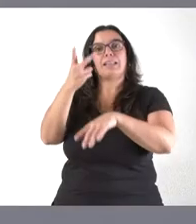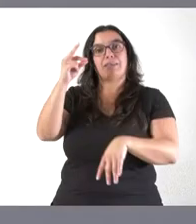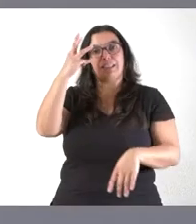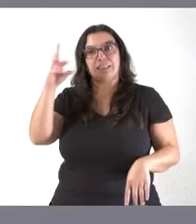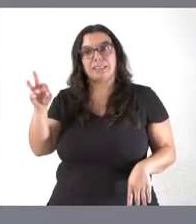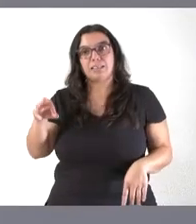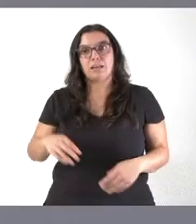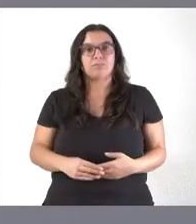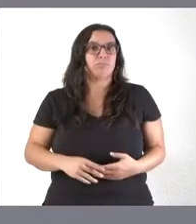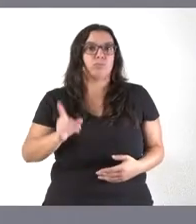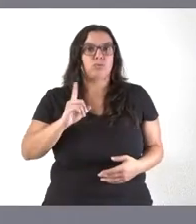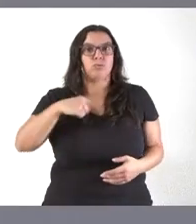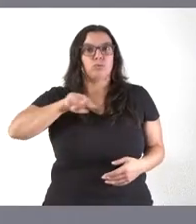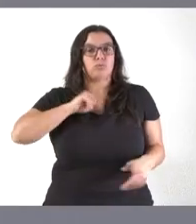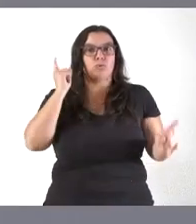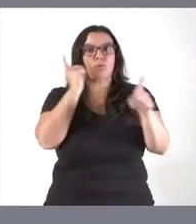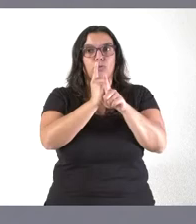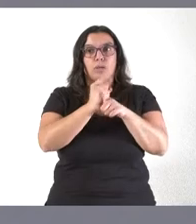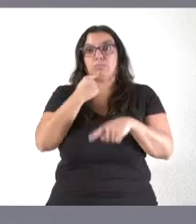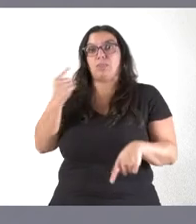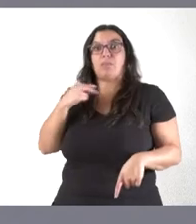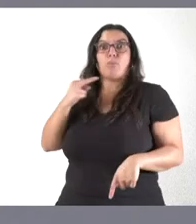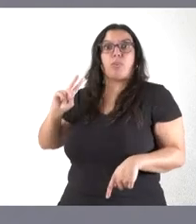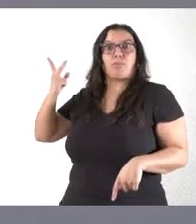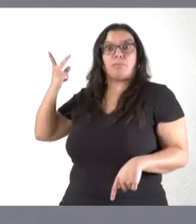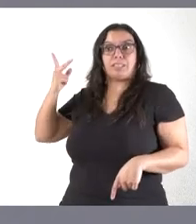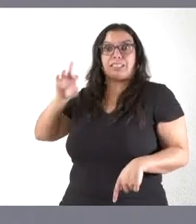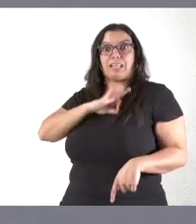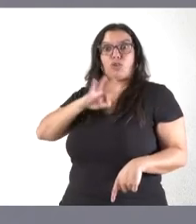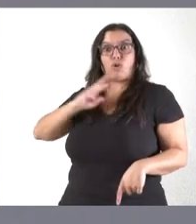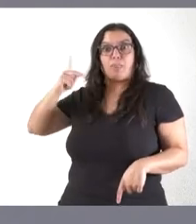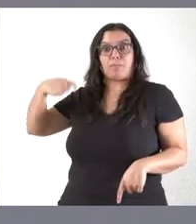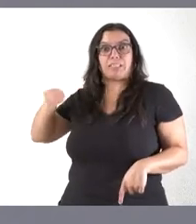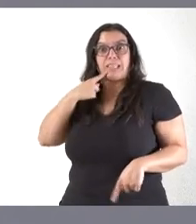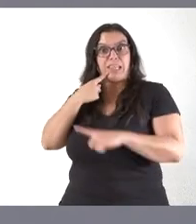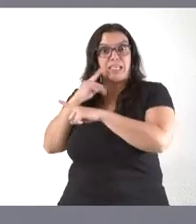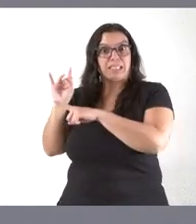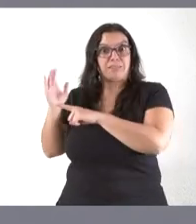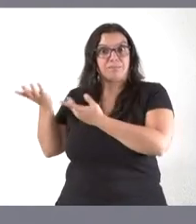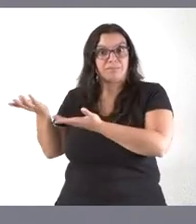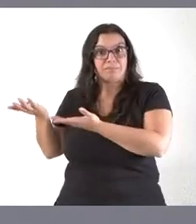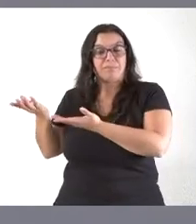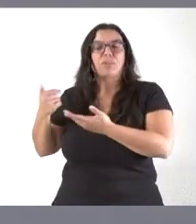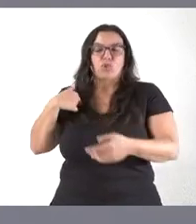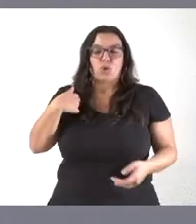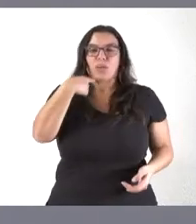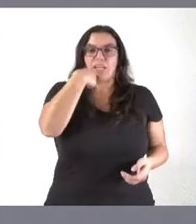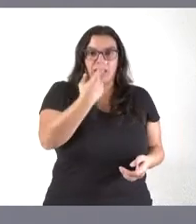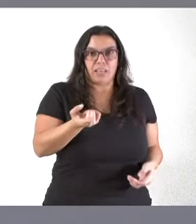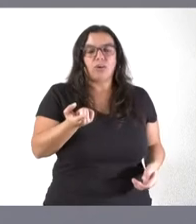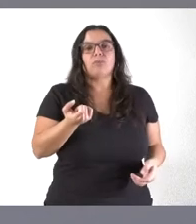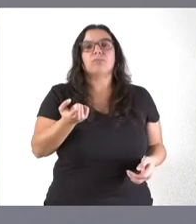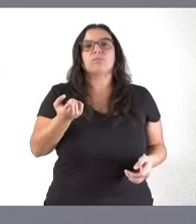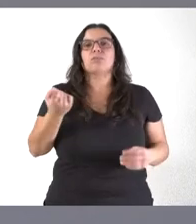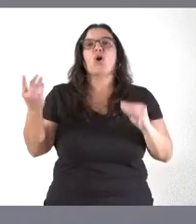no estamos en contra de los según el según el señor García Gallardo Sí bueno yo le puedo manifestar las